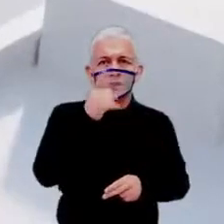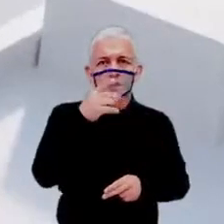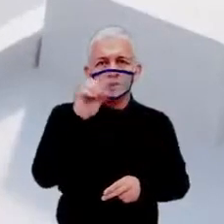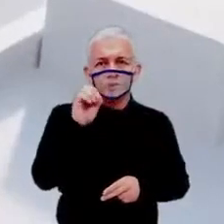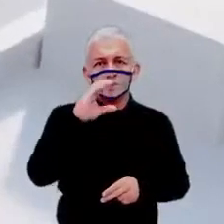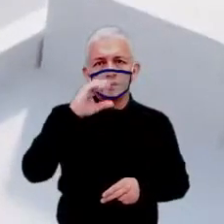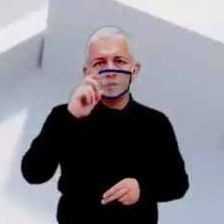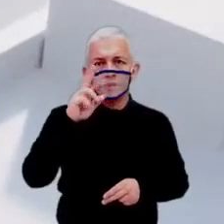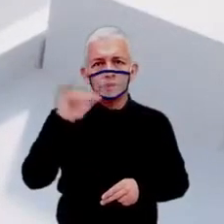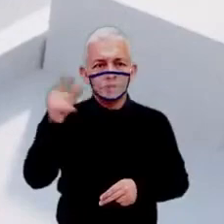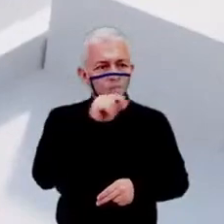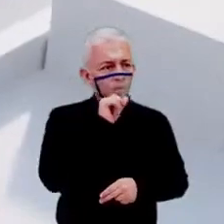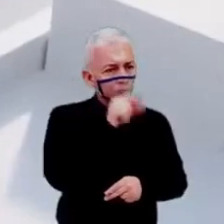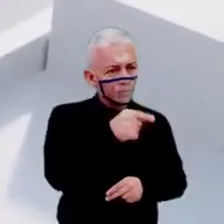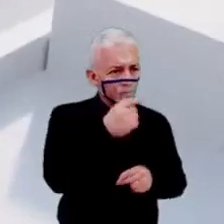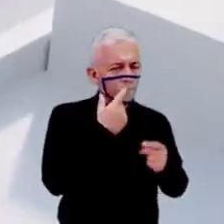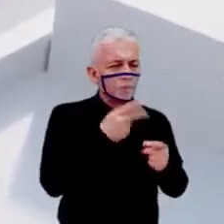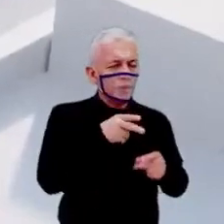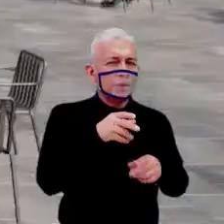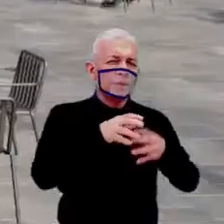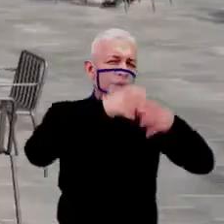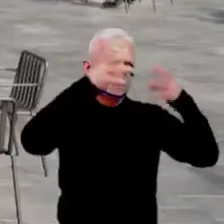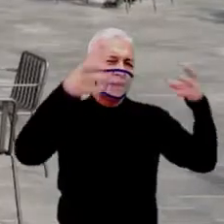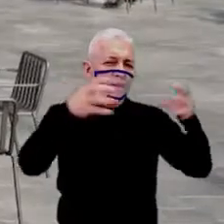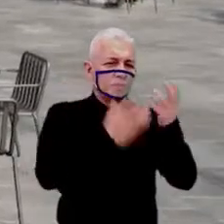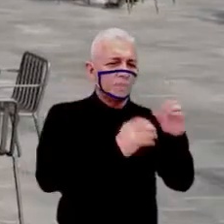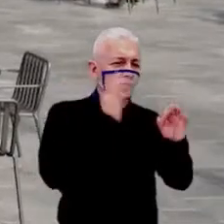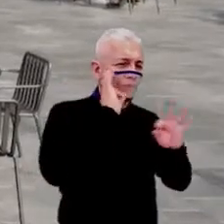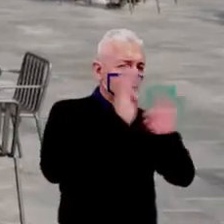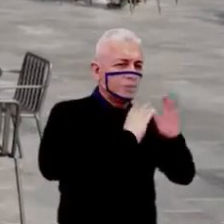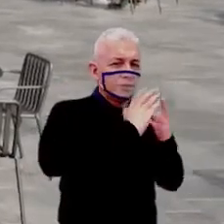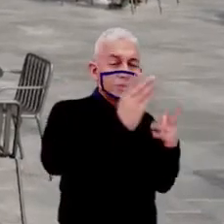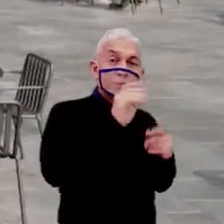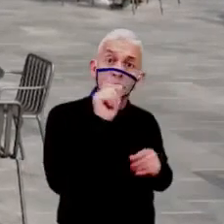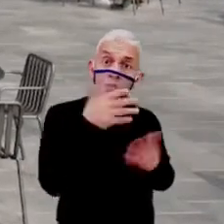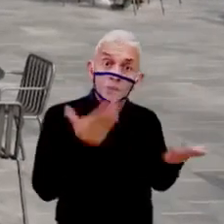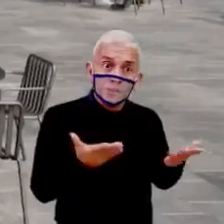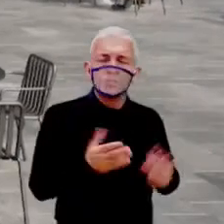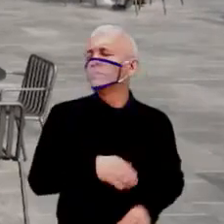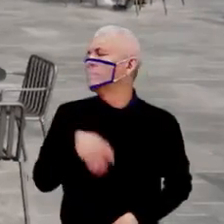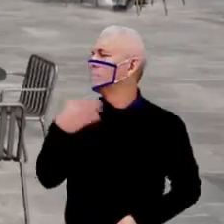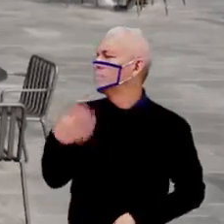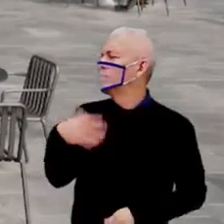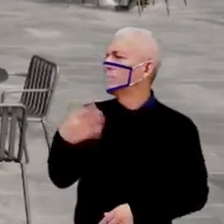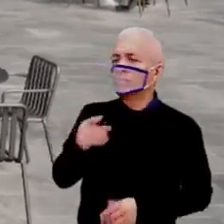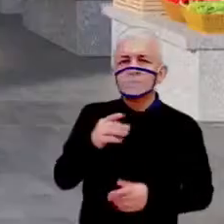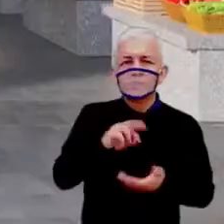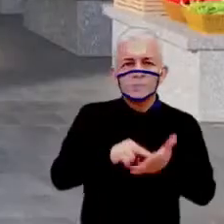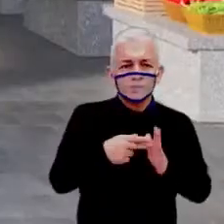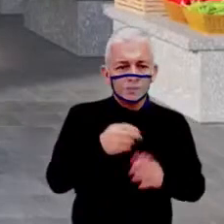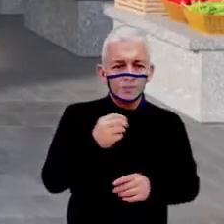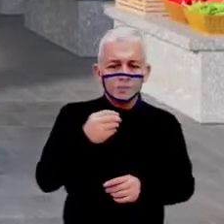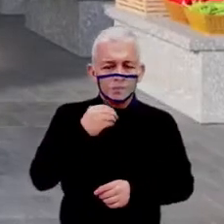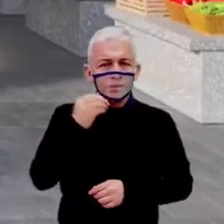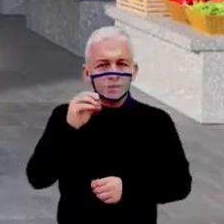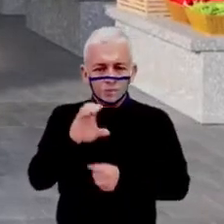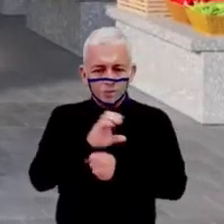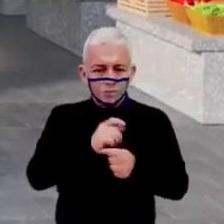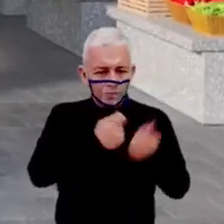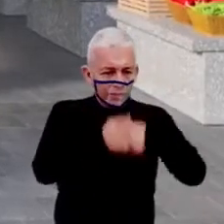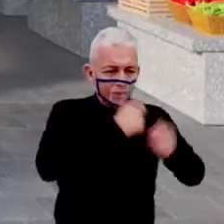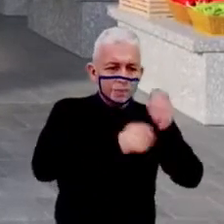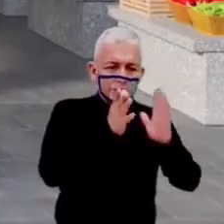Señor Diego, ¿cómo le parece Gran Bazar? ¿Cómo se sueña este escenario? Oh, bien, bien. Ese Gran Bazar, ¿para qué? Que sea beneficio de todos nosotros, de los vendedores